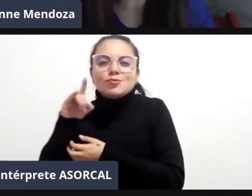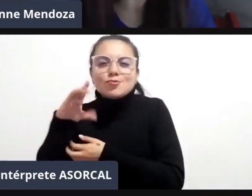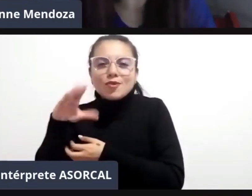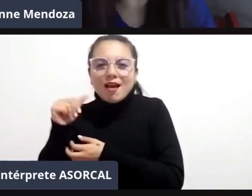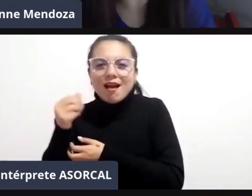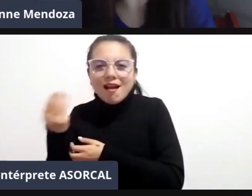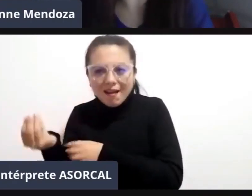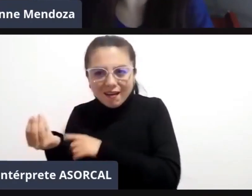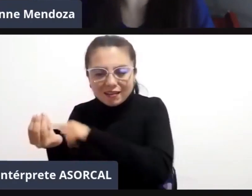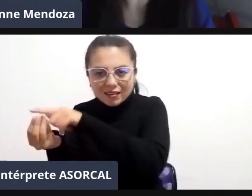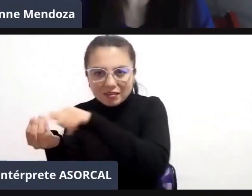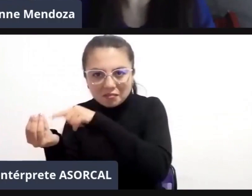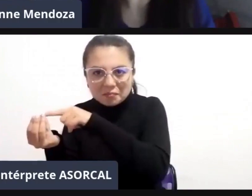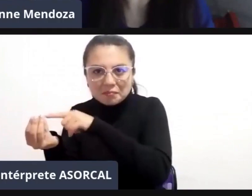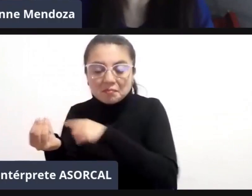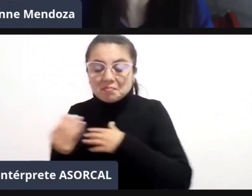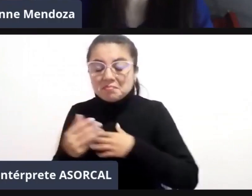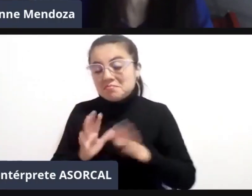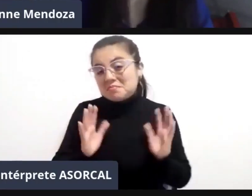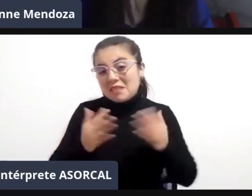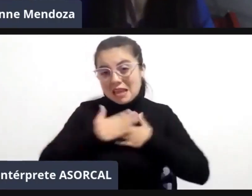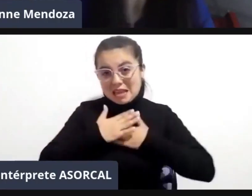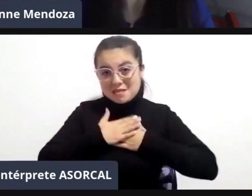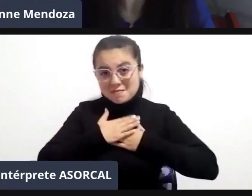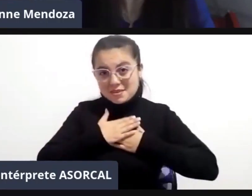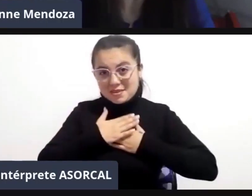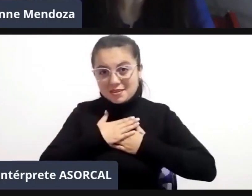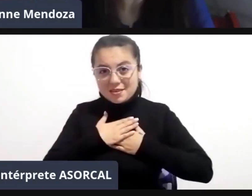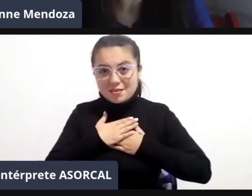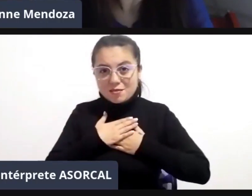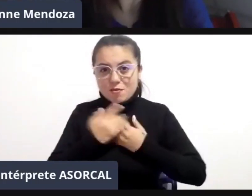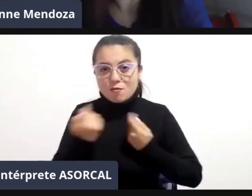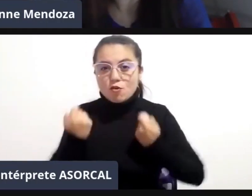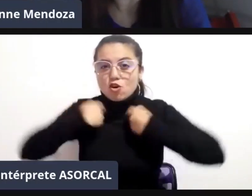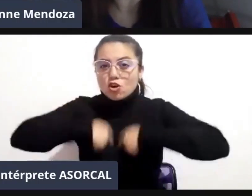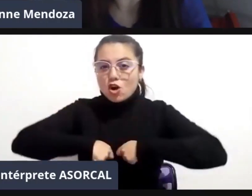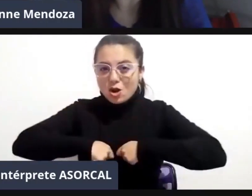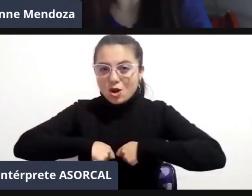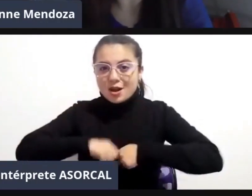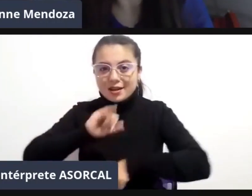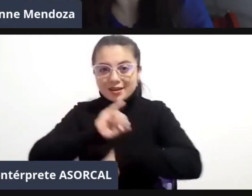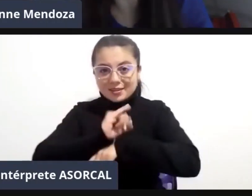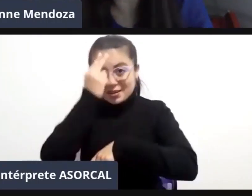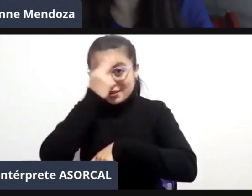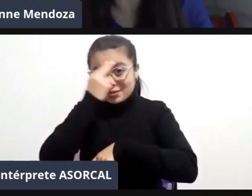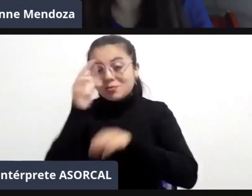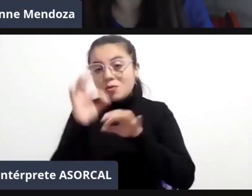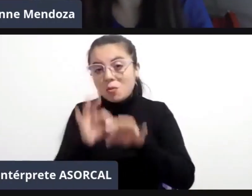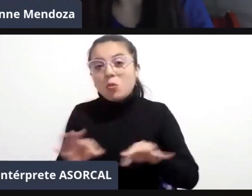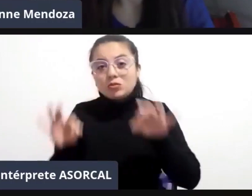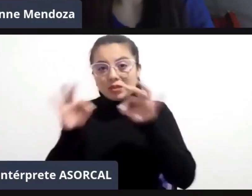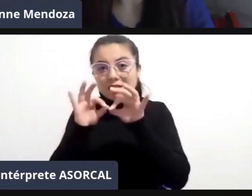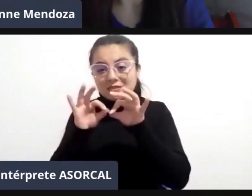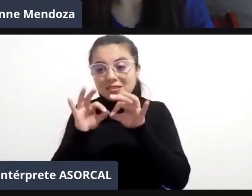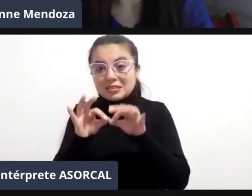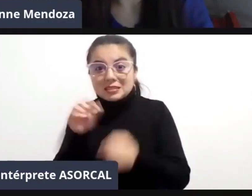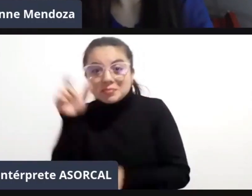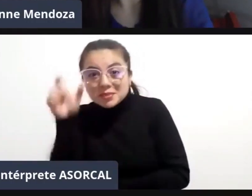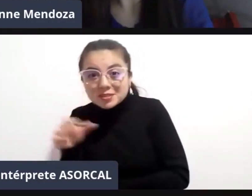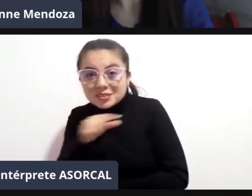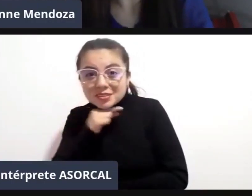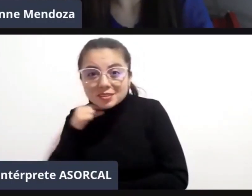A mí el rol de la Iglesia Católica me parece muy importante, y pues Monseñor Romero fue un símbolo para América Latina, ¿no?